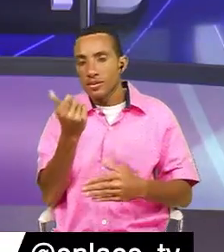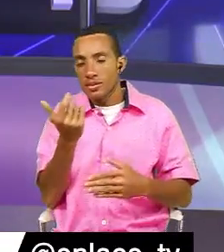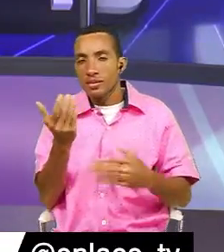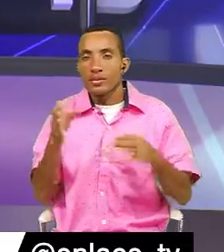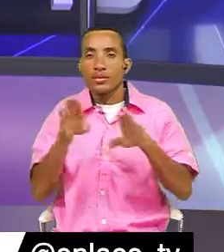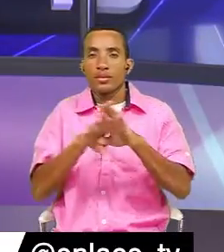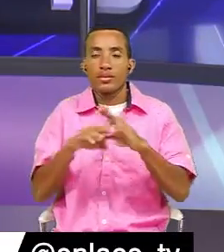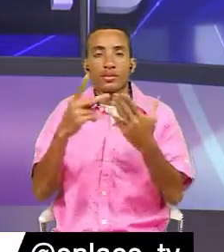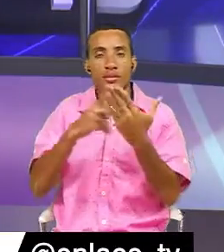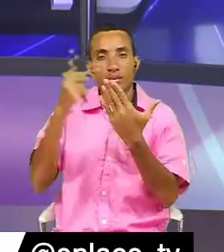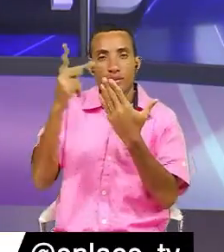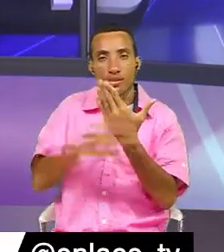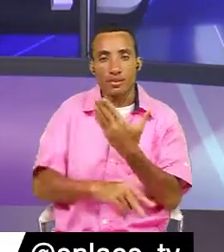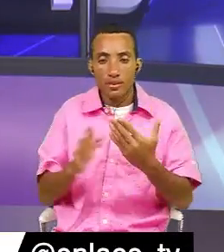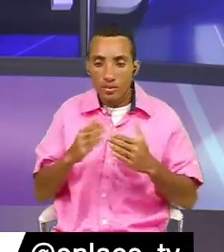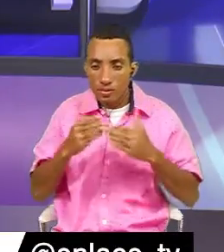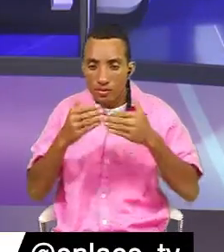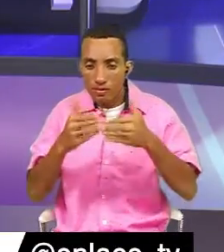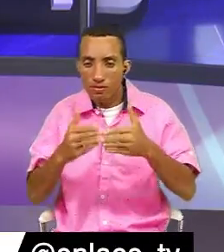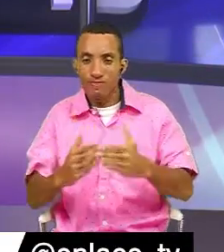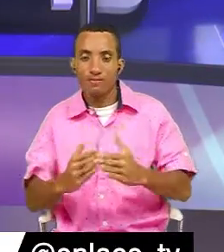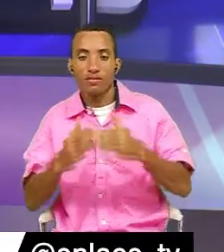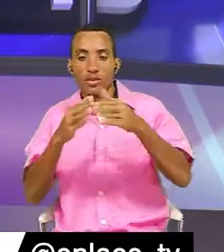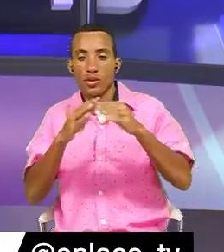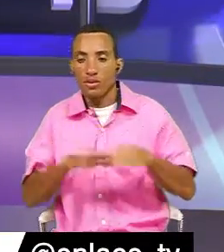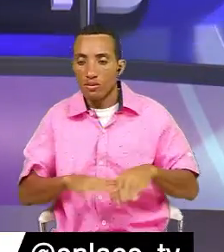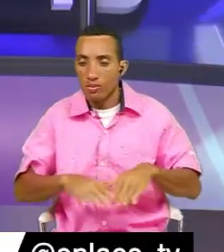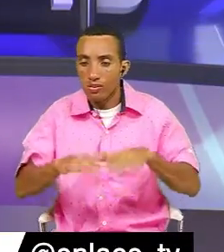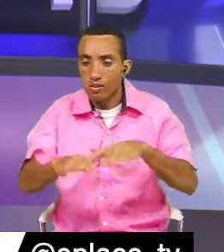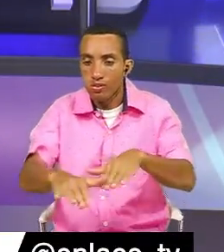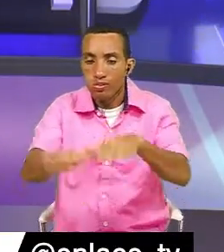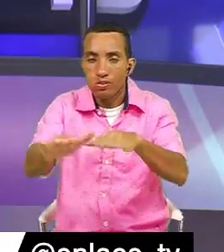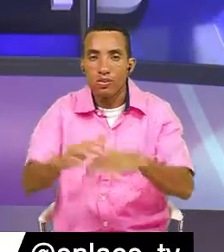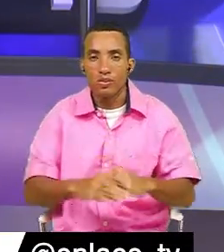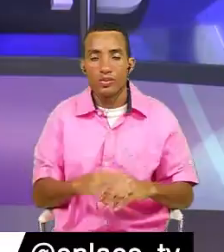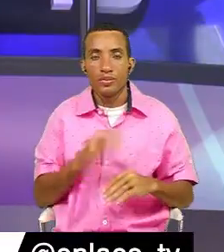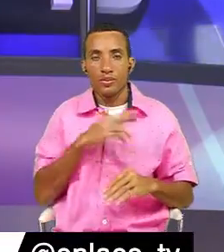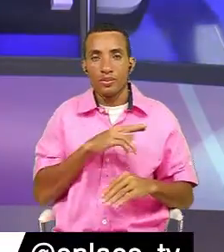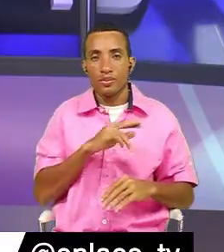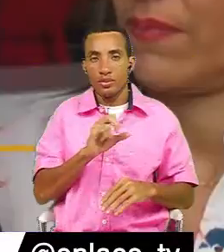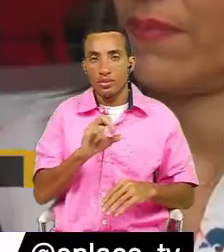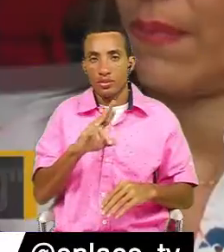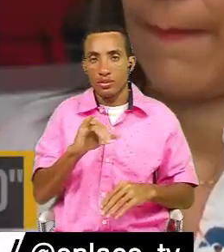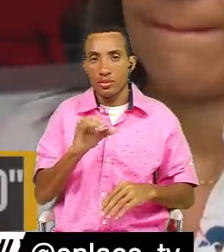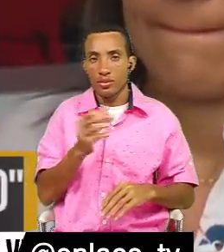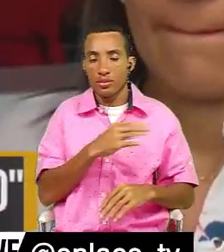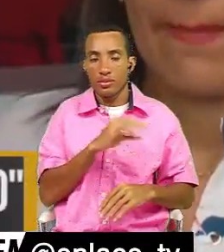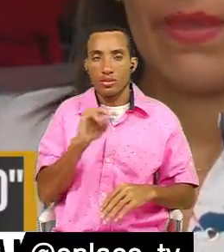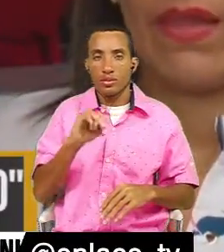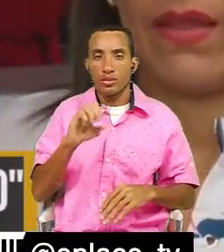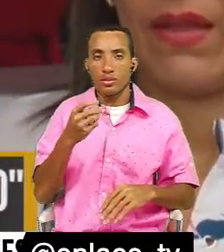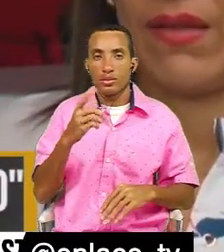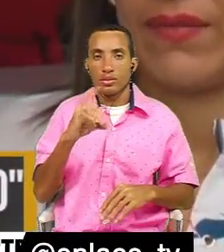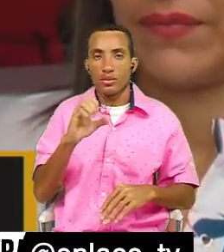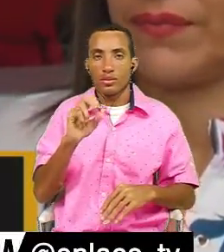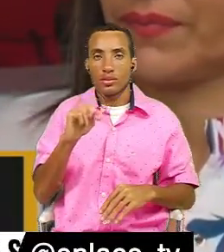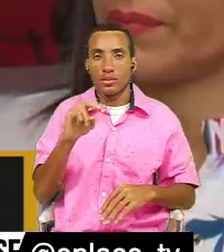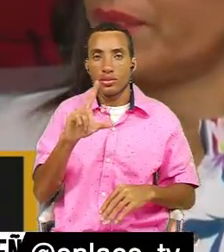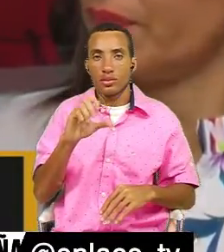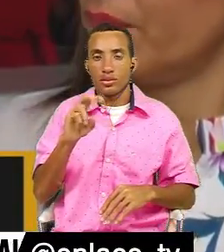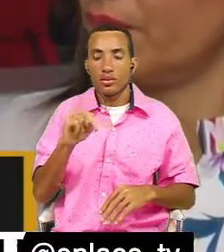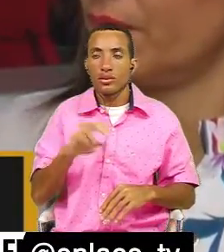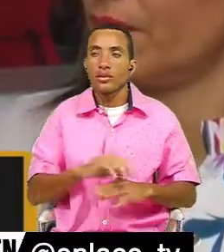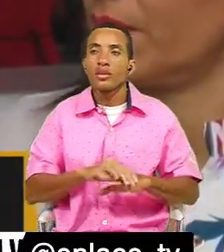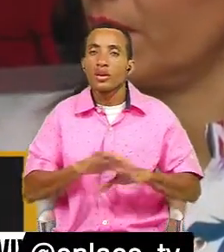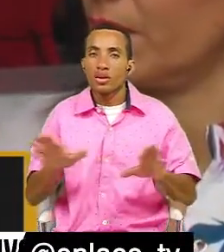de recuperación de la navegabilidad del río Magdalena. Esto dijo el mandatario. No, estamos muy a la expectativa. Yo soy miembro,